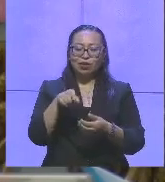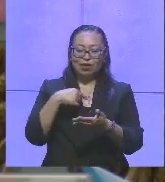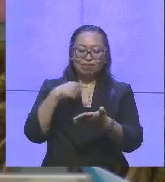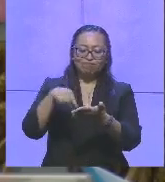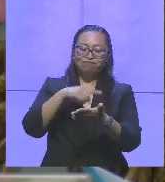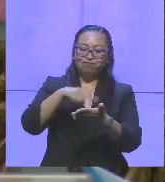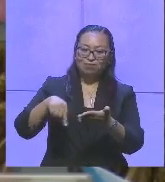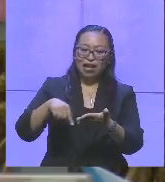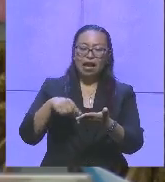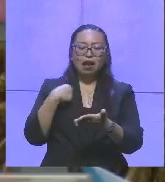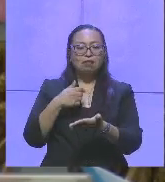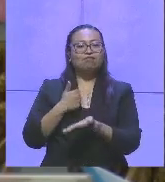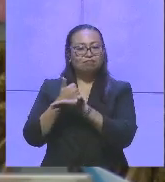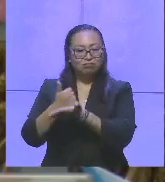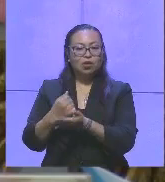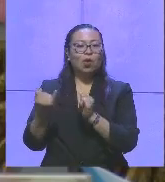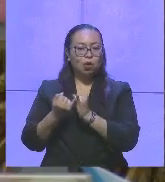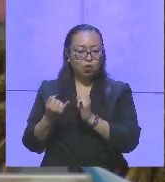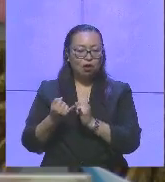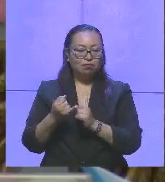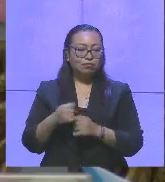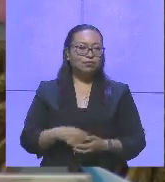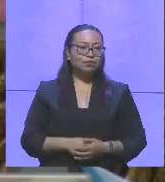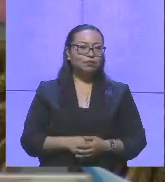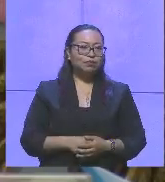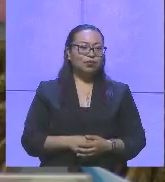electorales para casos concretos. Entonces,